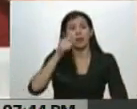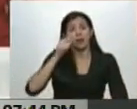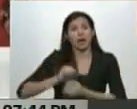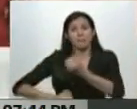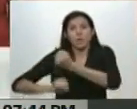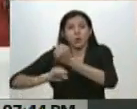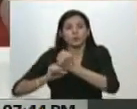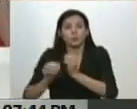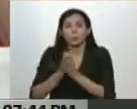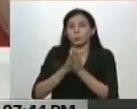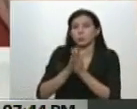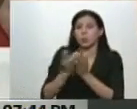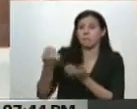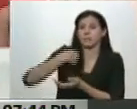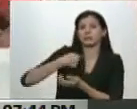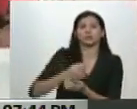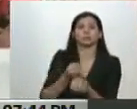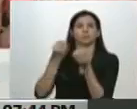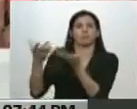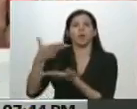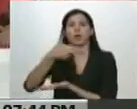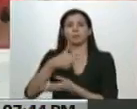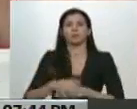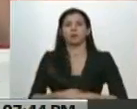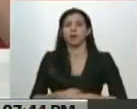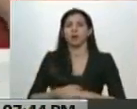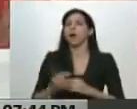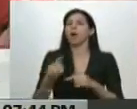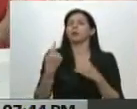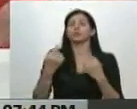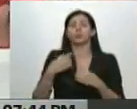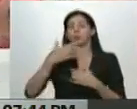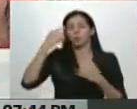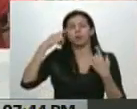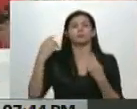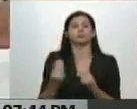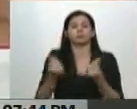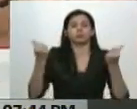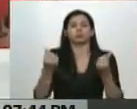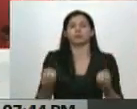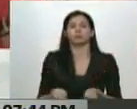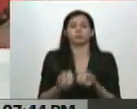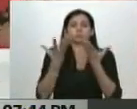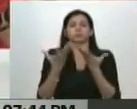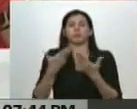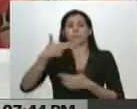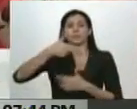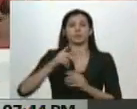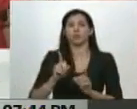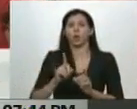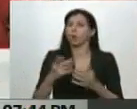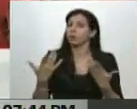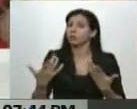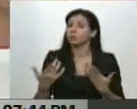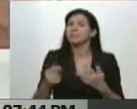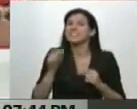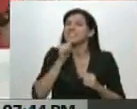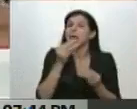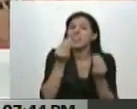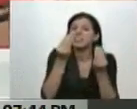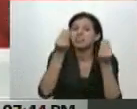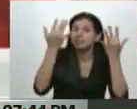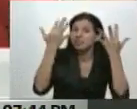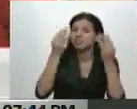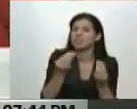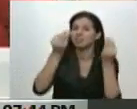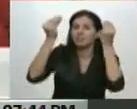eso no entra allí por generación espontánea, ni por telepatía, ni a control remoto. Eso entra porque hay un corruptor